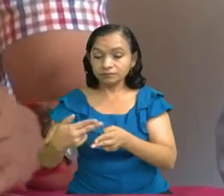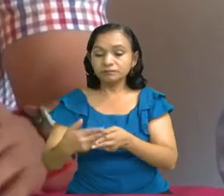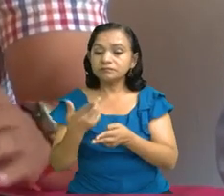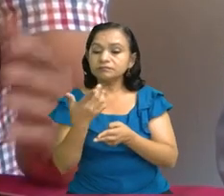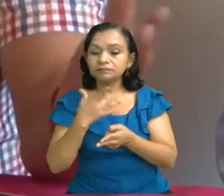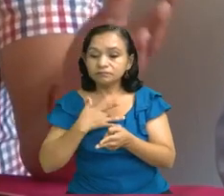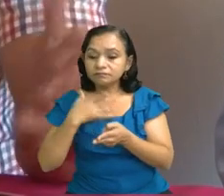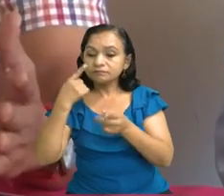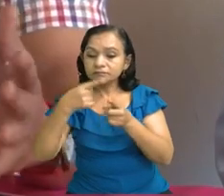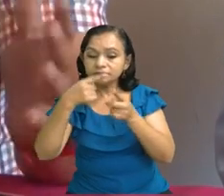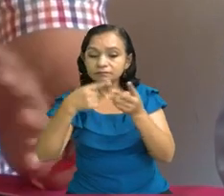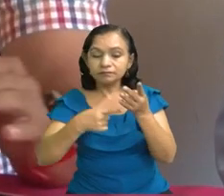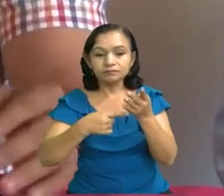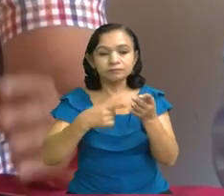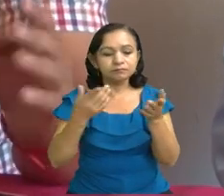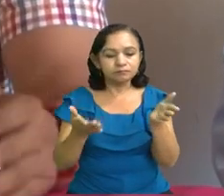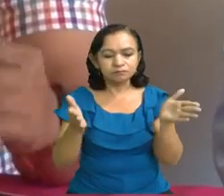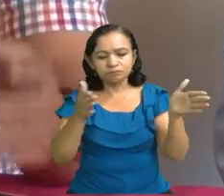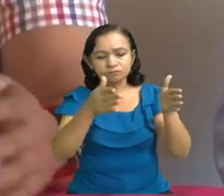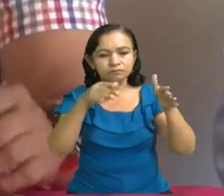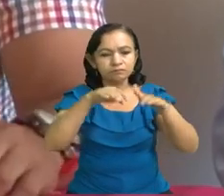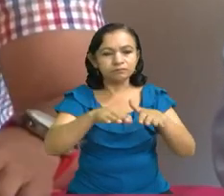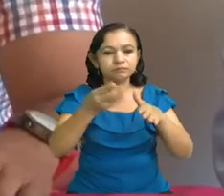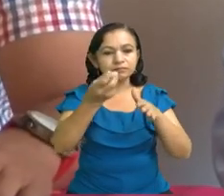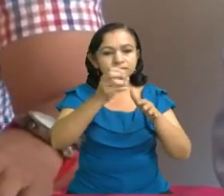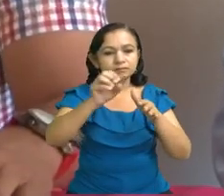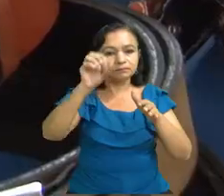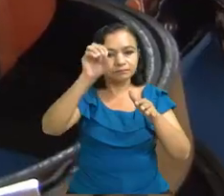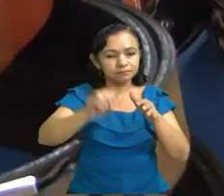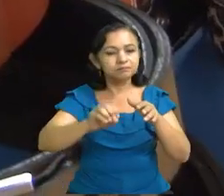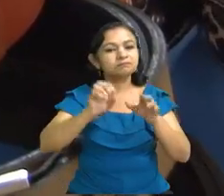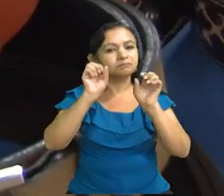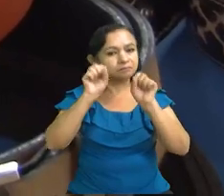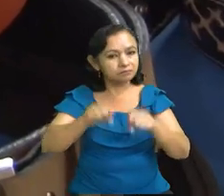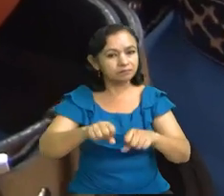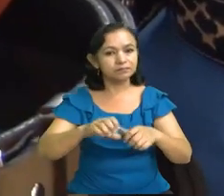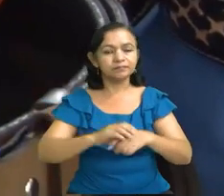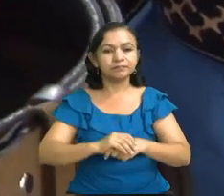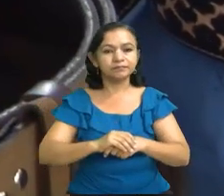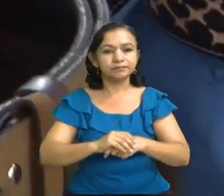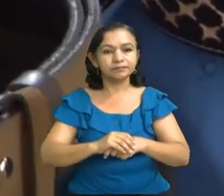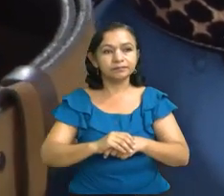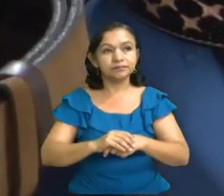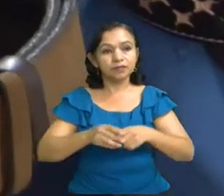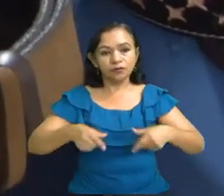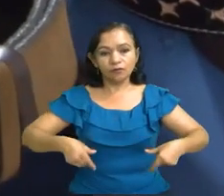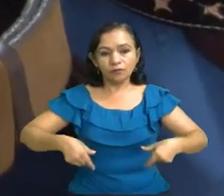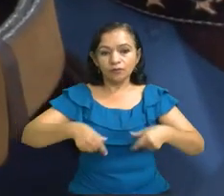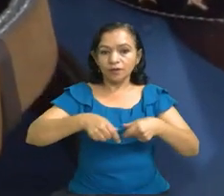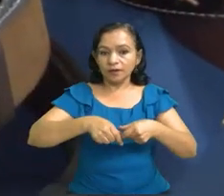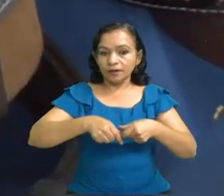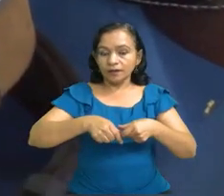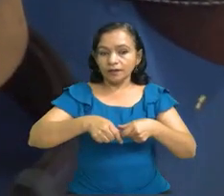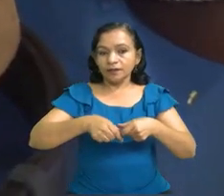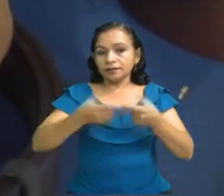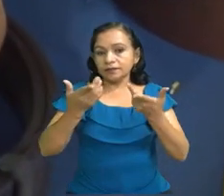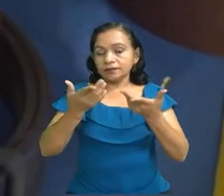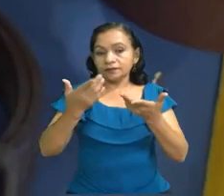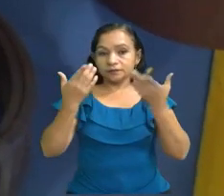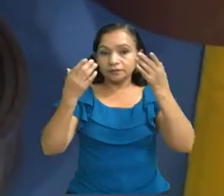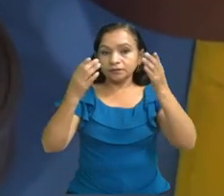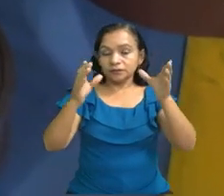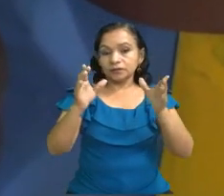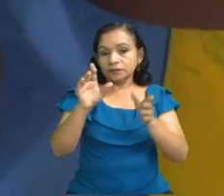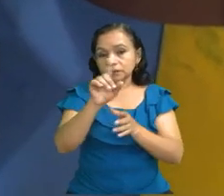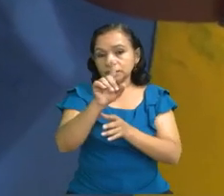lo que va a necesitar y nosotros le empacamos todo y le hacemos su respectivo descuento. Por su parte, Solo Fajas ofertará productos de talabartería que